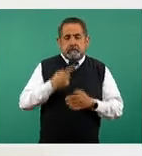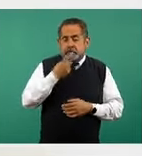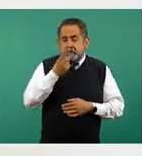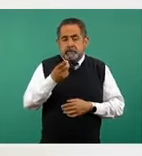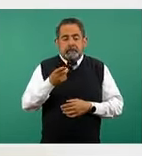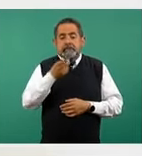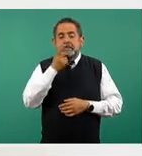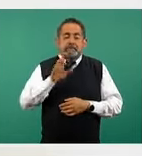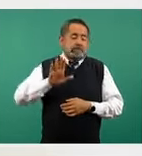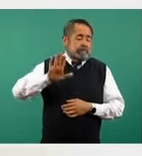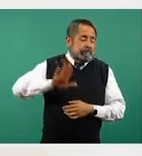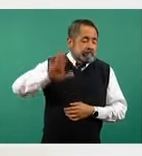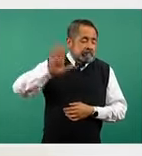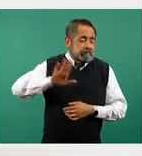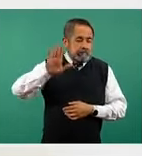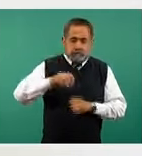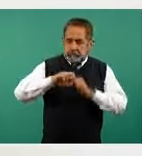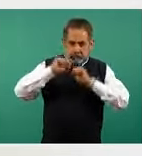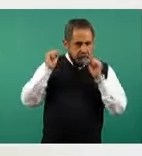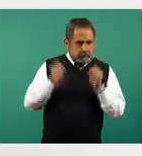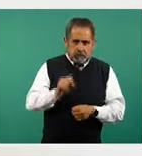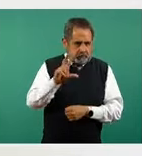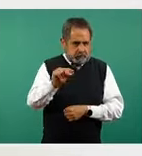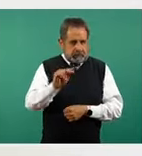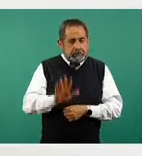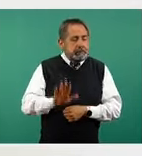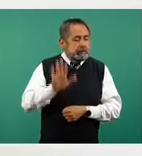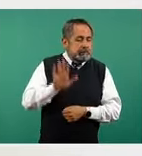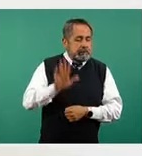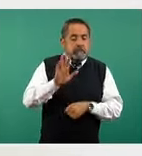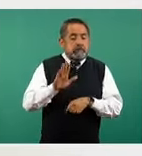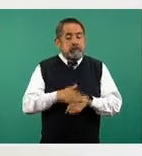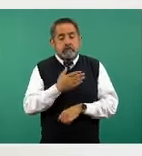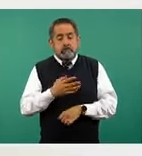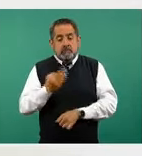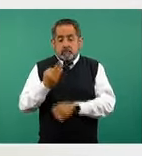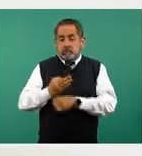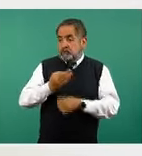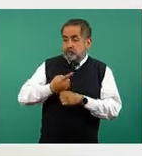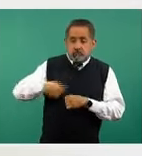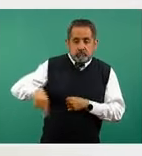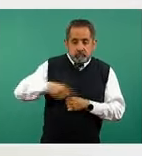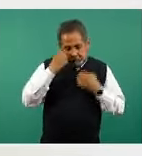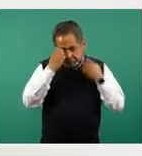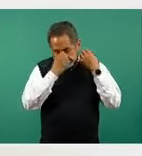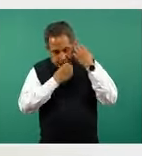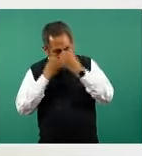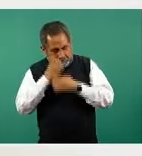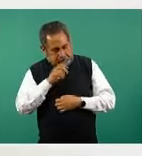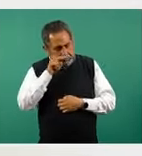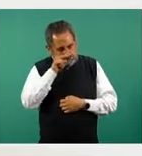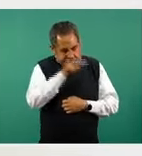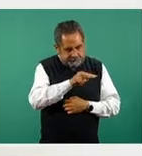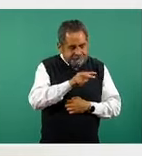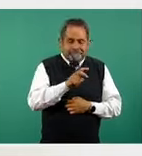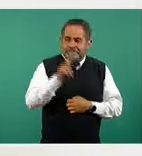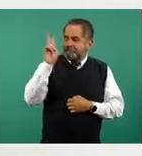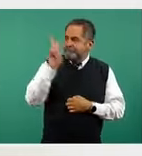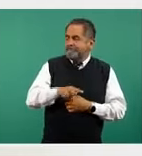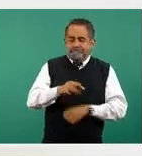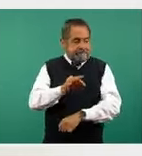de supuestamente asociados porque en este momento todavía no se integran como eventos que necesariamente